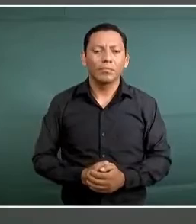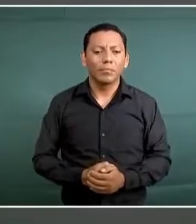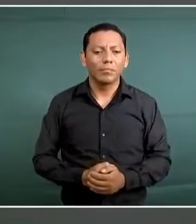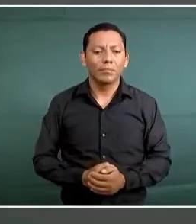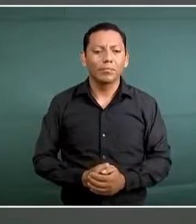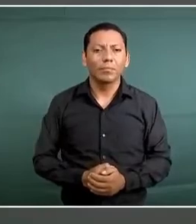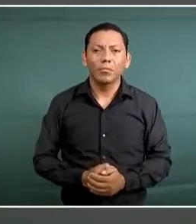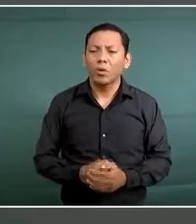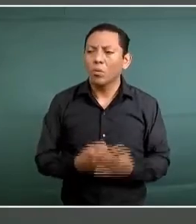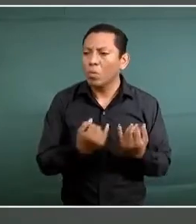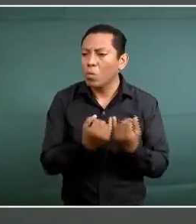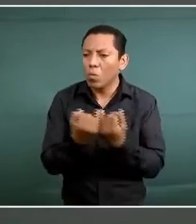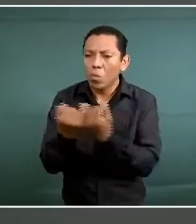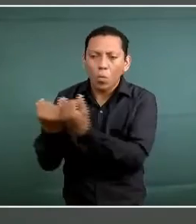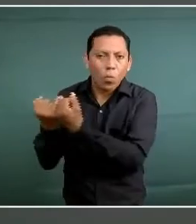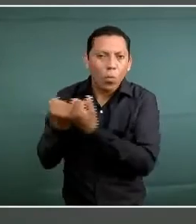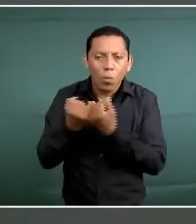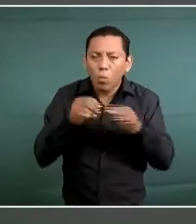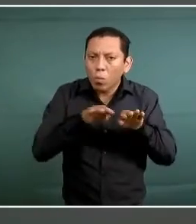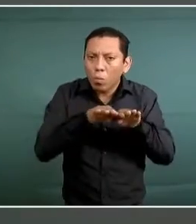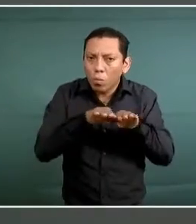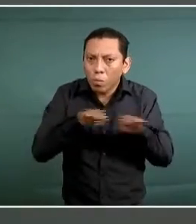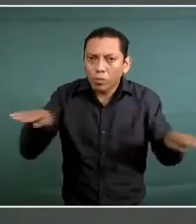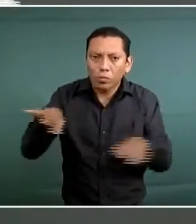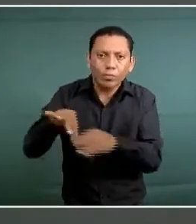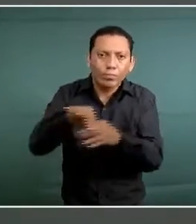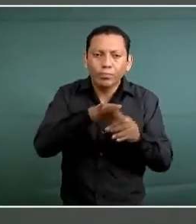es igualdad la democracia